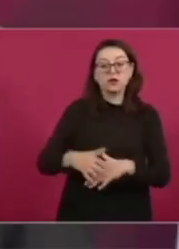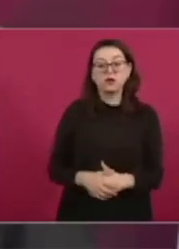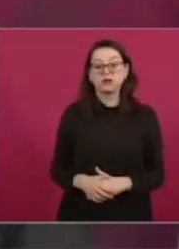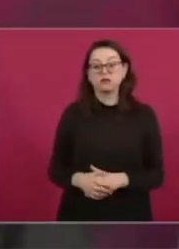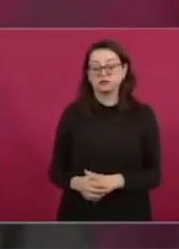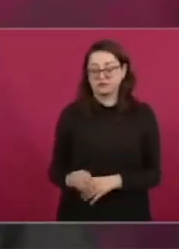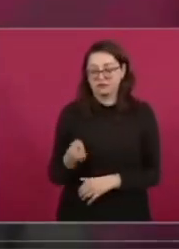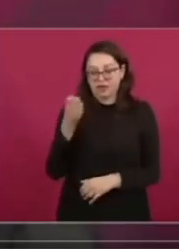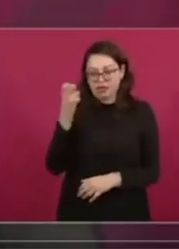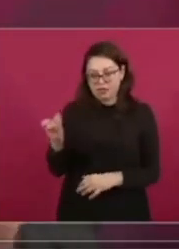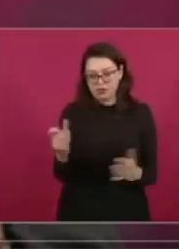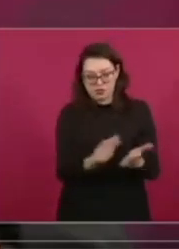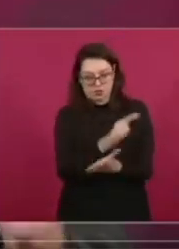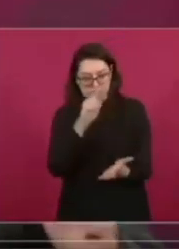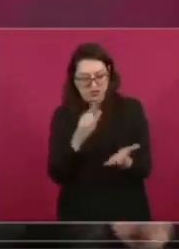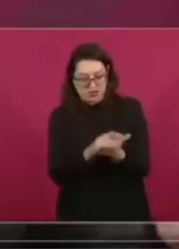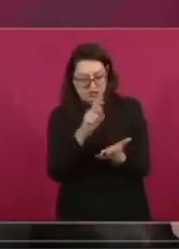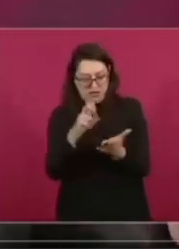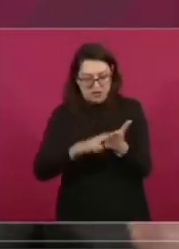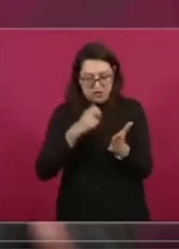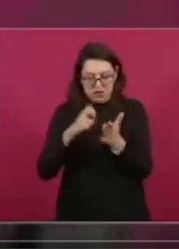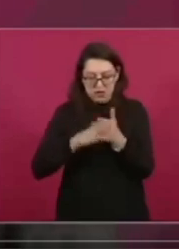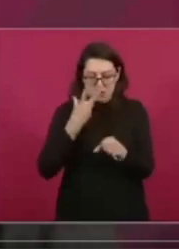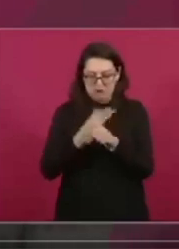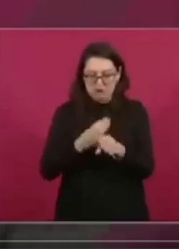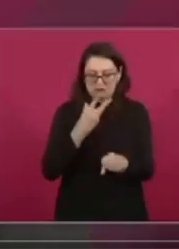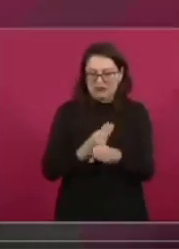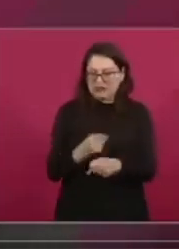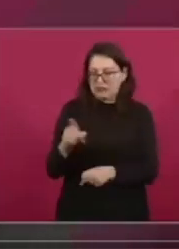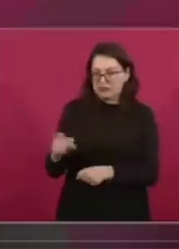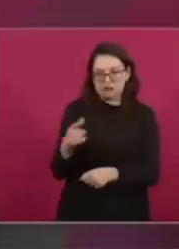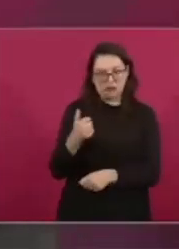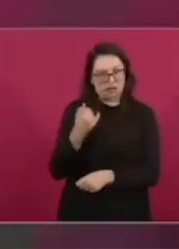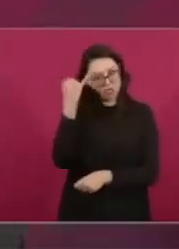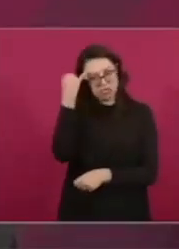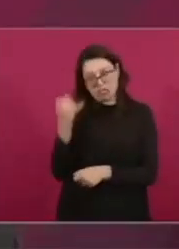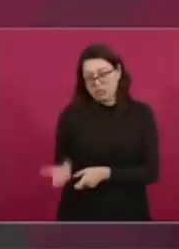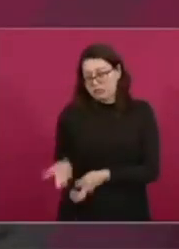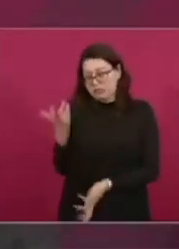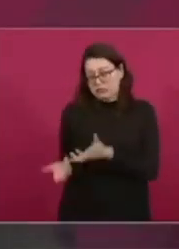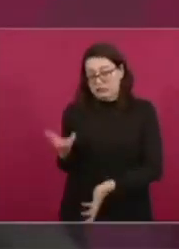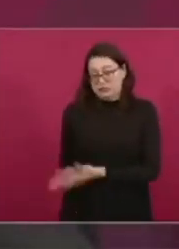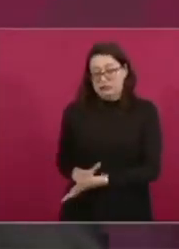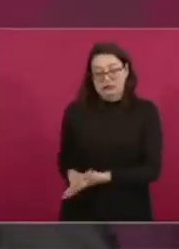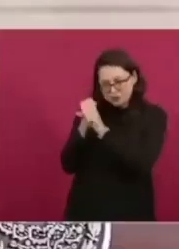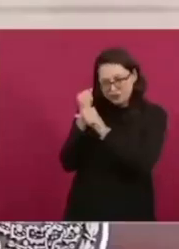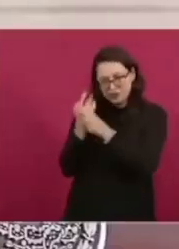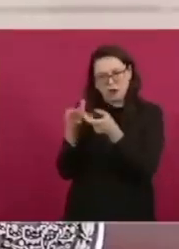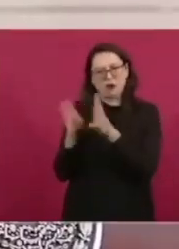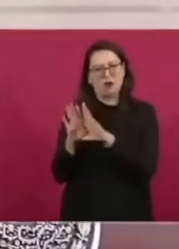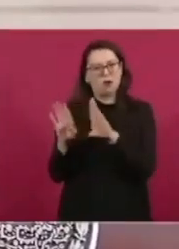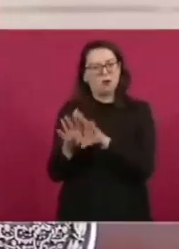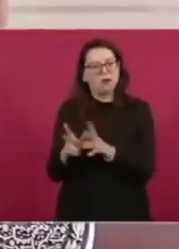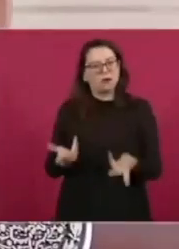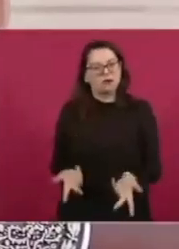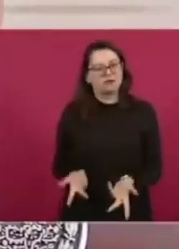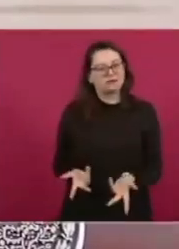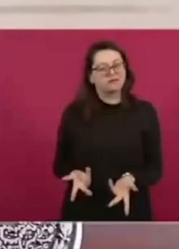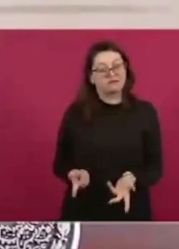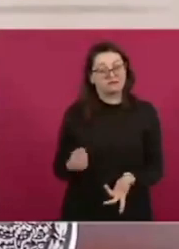prohibirse, deberían de quedar ahí las boletas para la investigación y